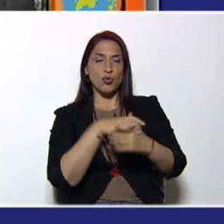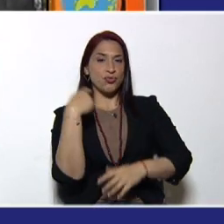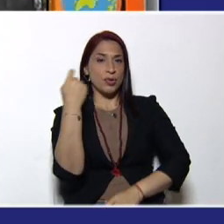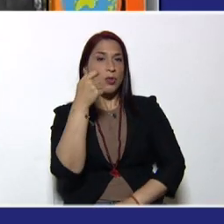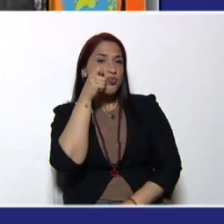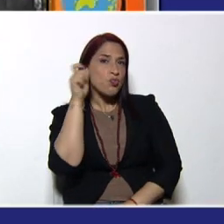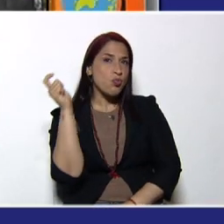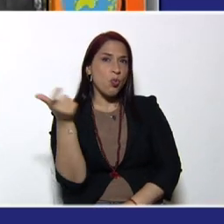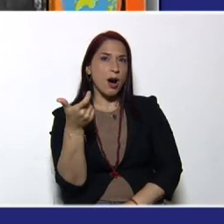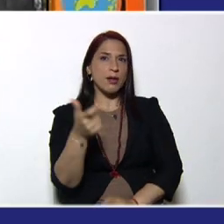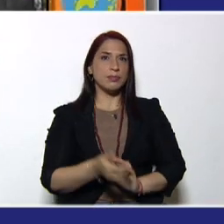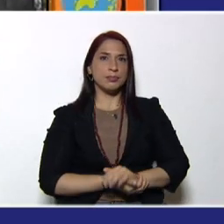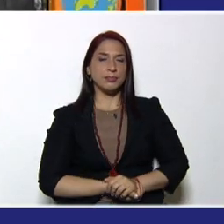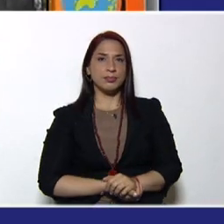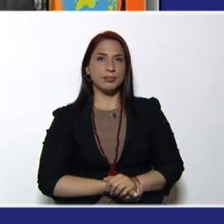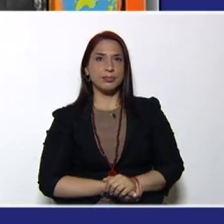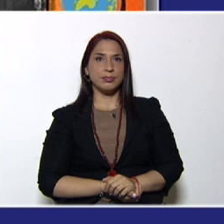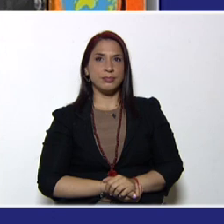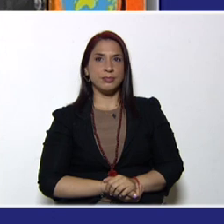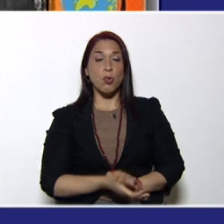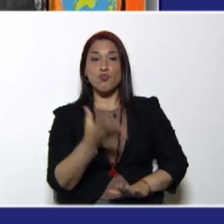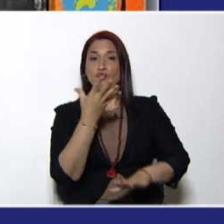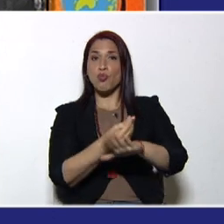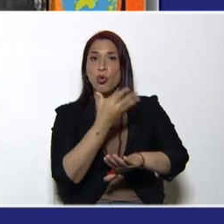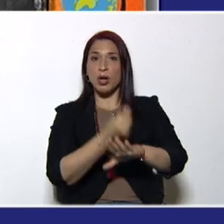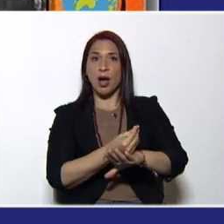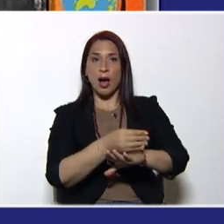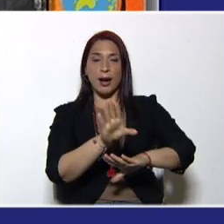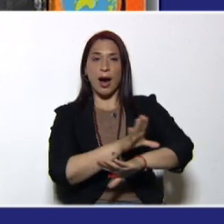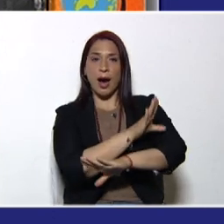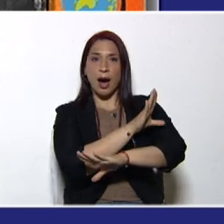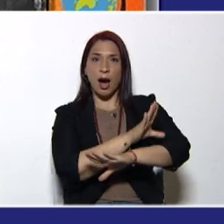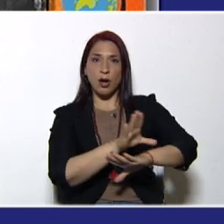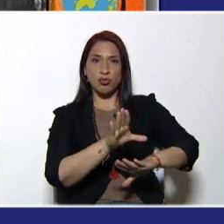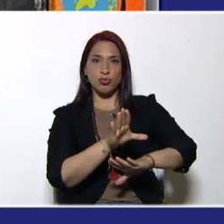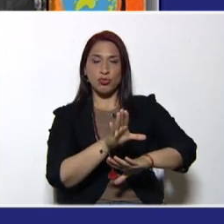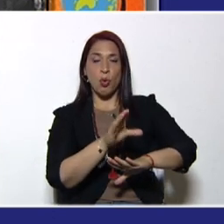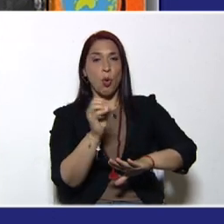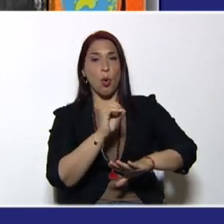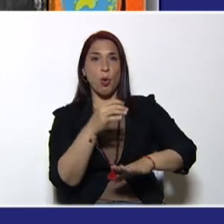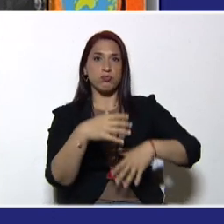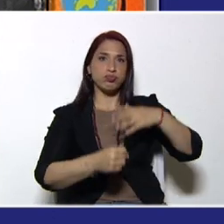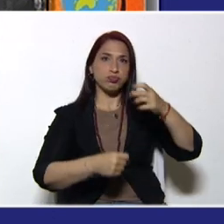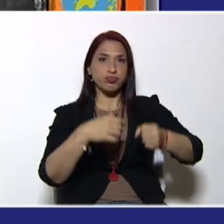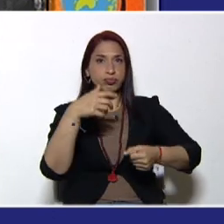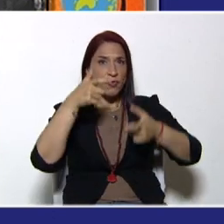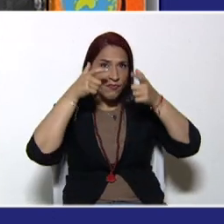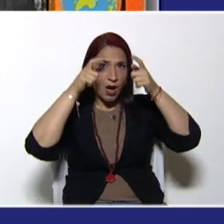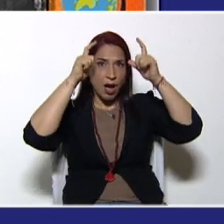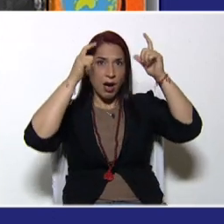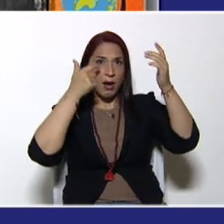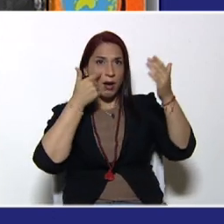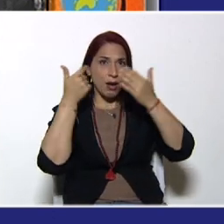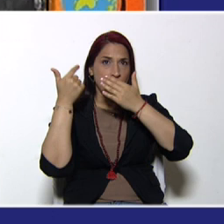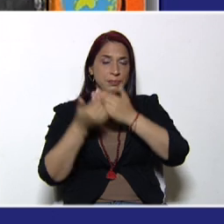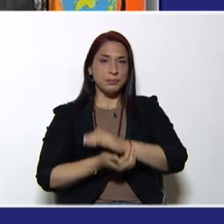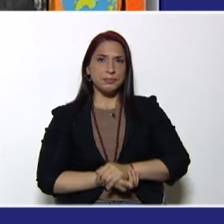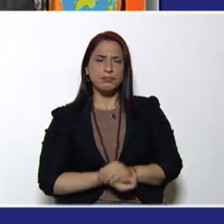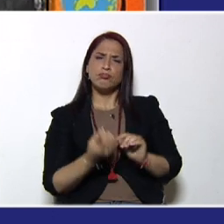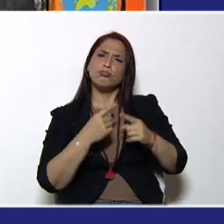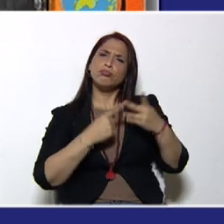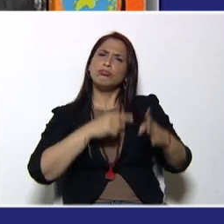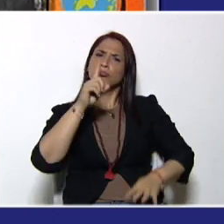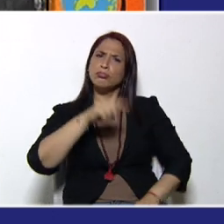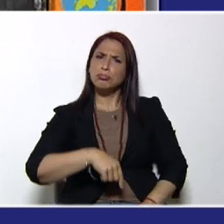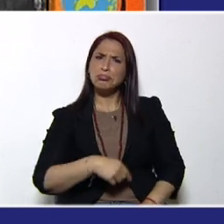Monaga, los cantos de faena o de ordeño de vaca, ¿sí? Que es quizás una de las cosas también que